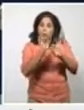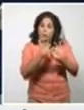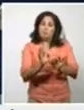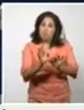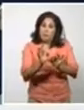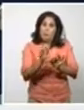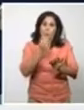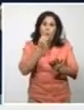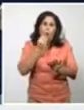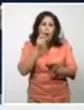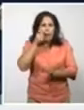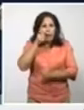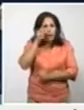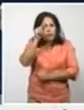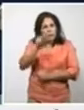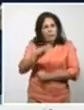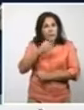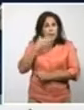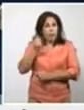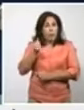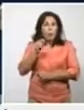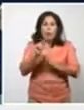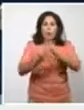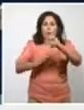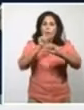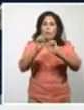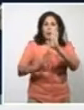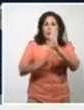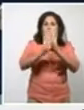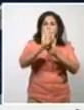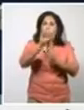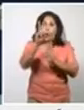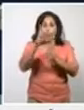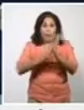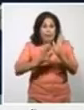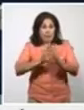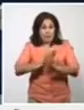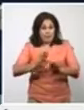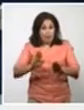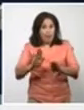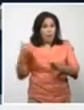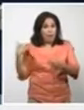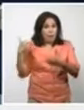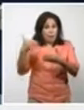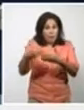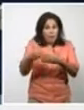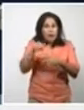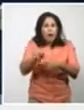dar un seguimiento mejor porque han evolucionado más de 2 meses, pues se busca